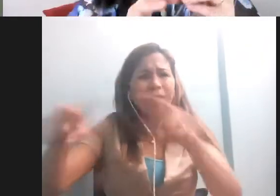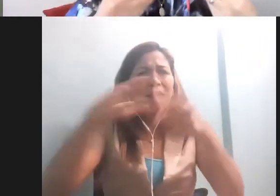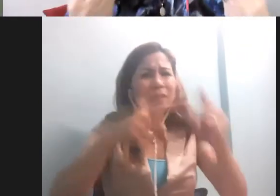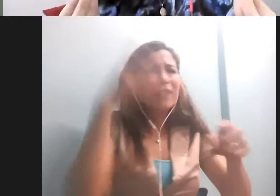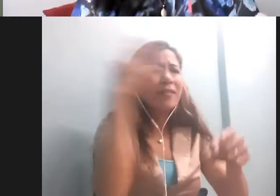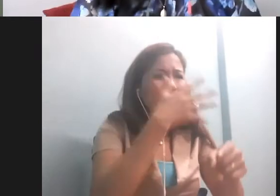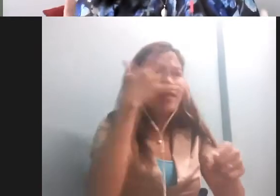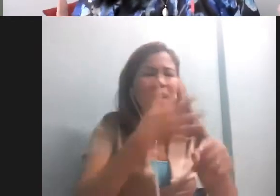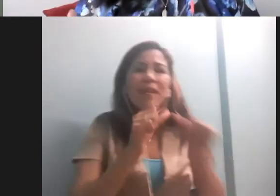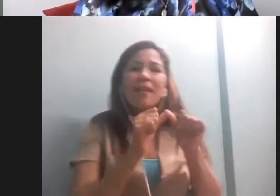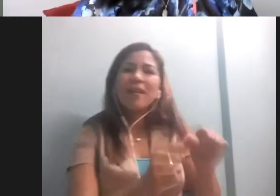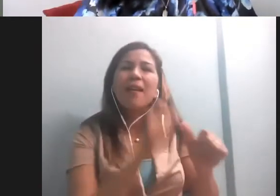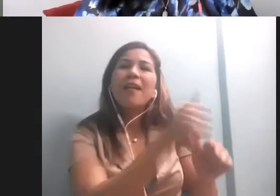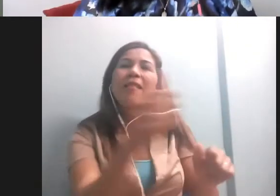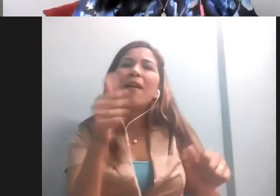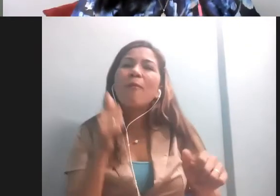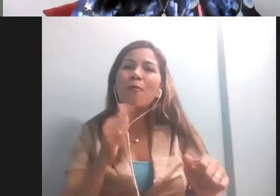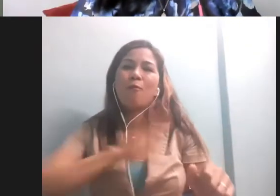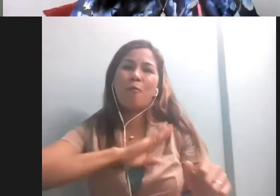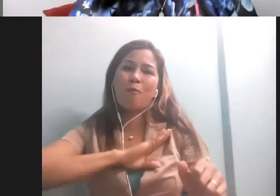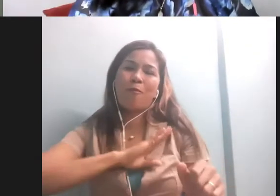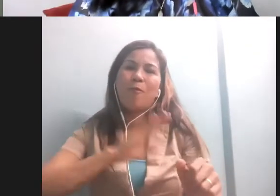particulares con los nombres propios, por ejemplo.